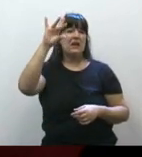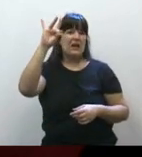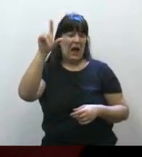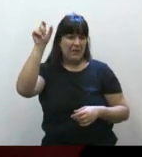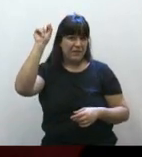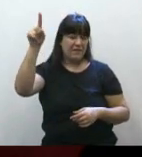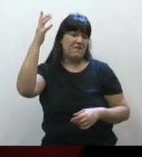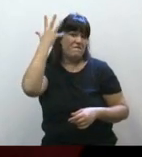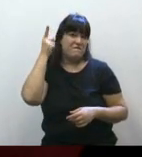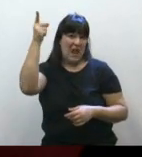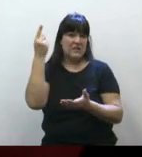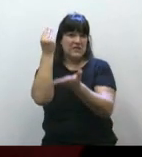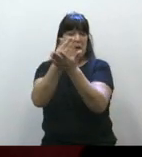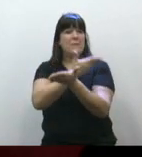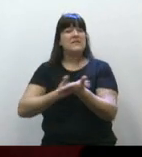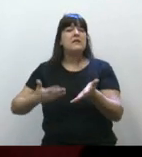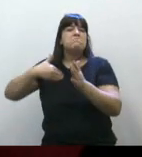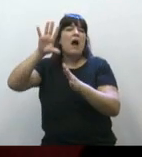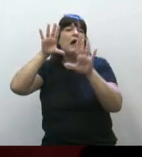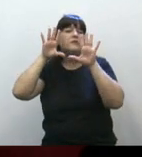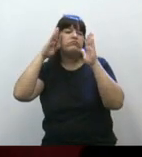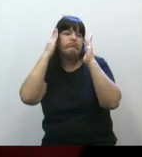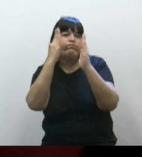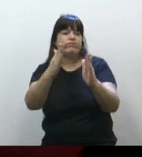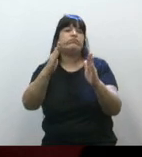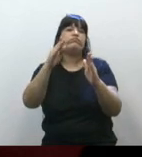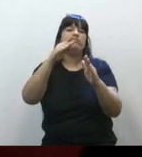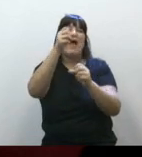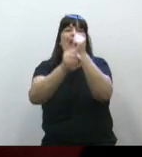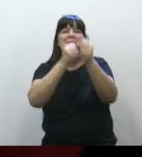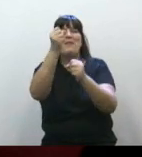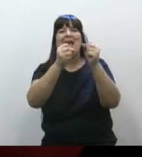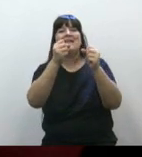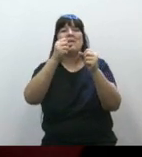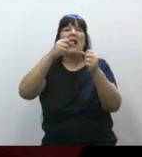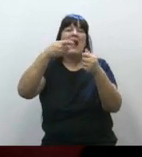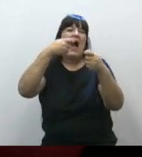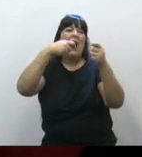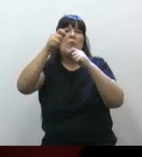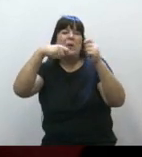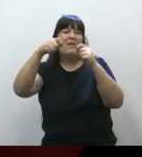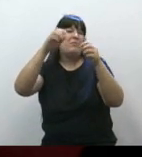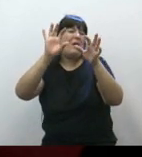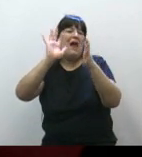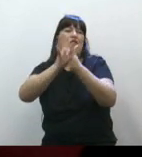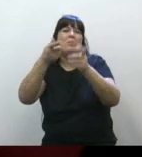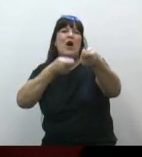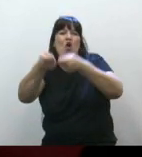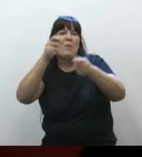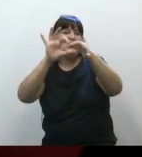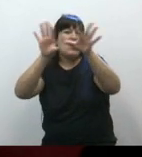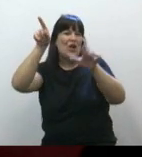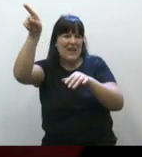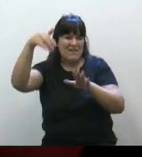qué es un presidente de perfil liberal que había heredado el gobierno de pompidou con el debate se ha iniciado sobre la cuestión